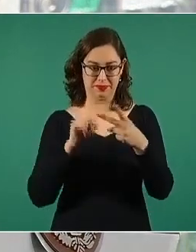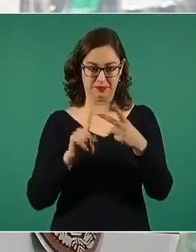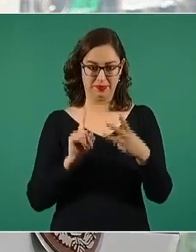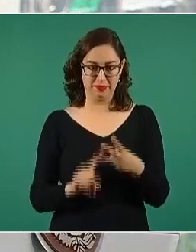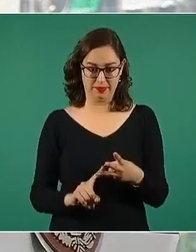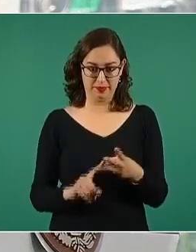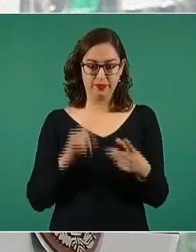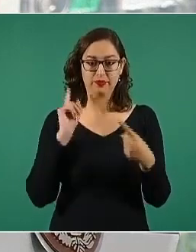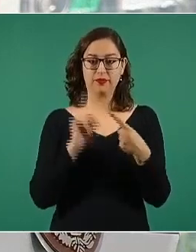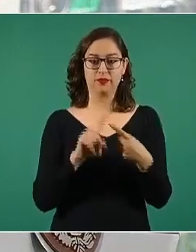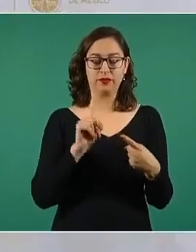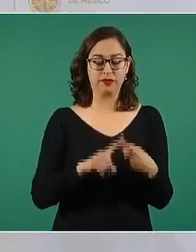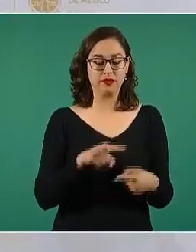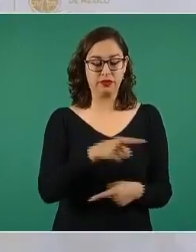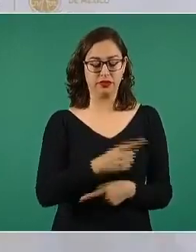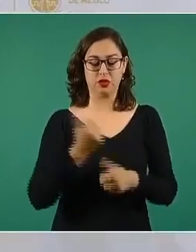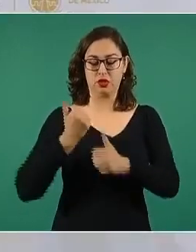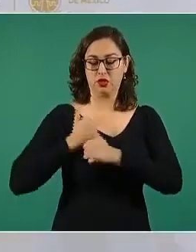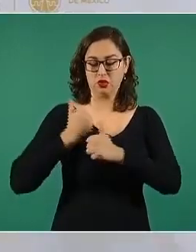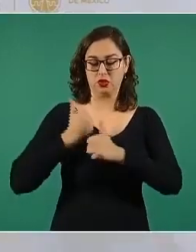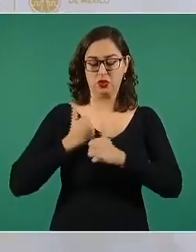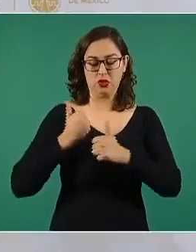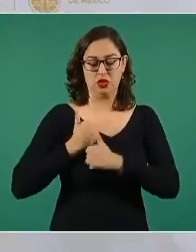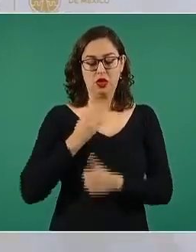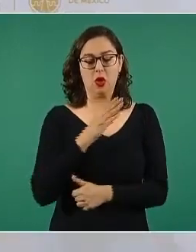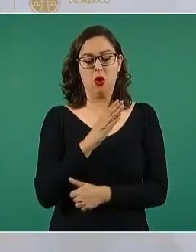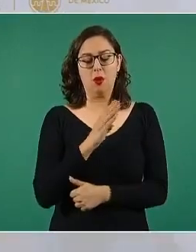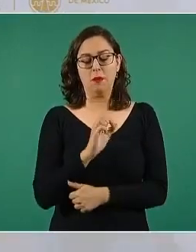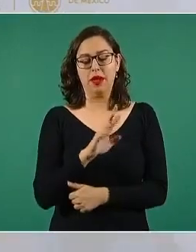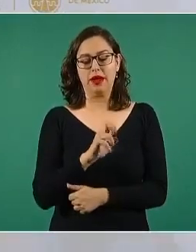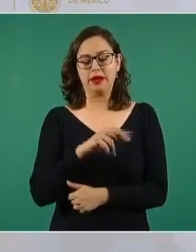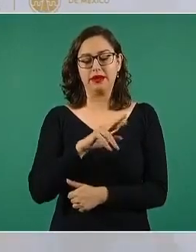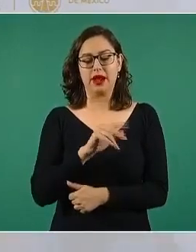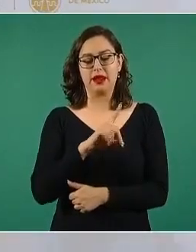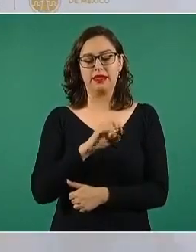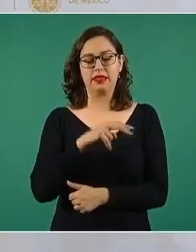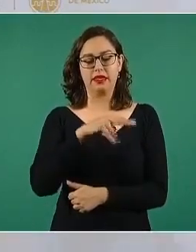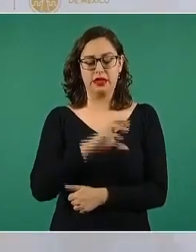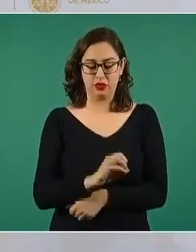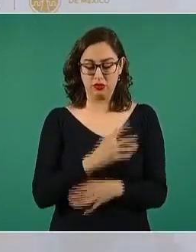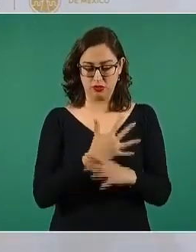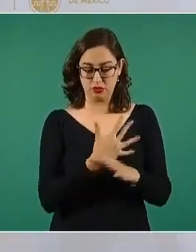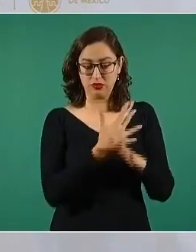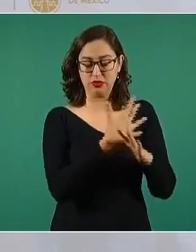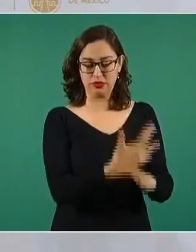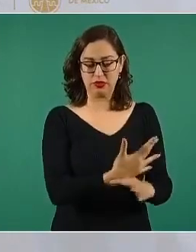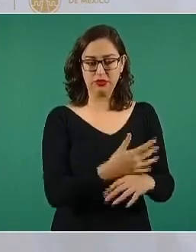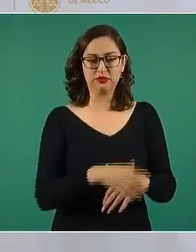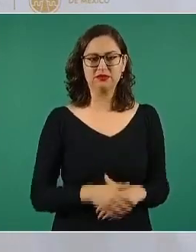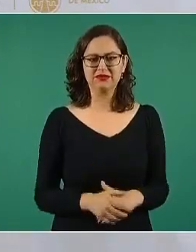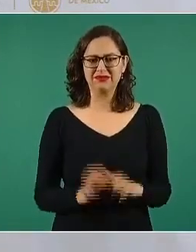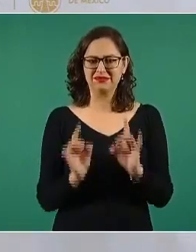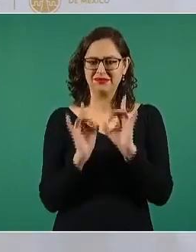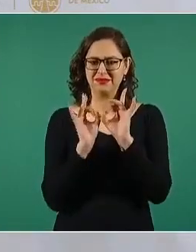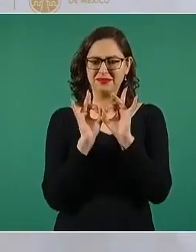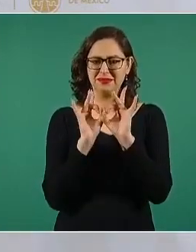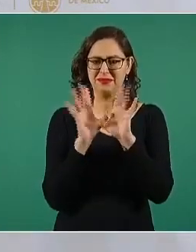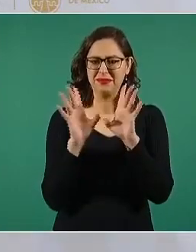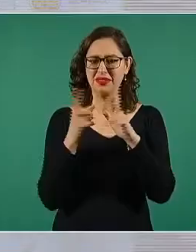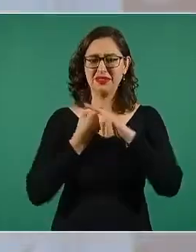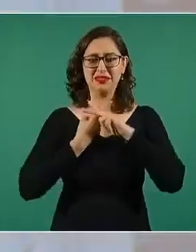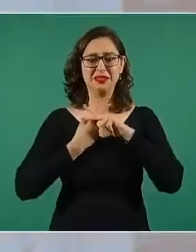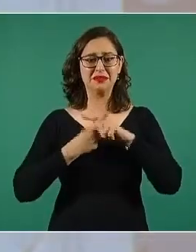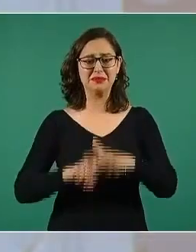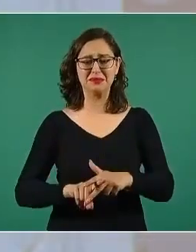español Bernardino Vázquez de Tapia sostiene: vino una pestilencia